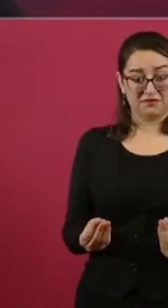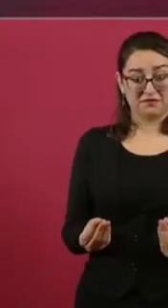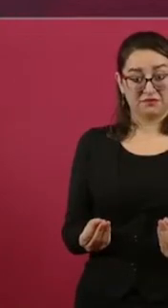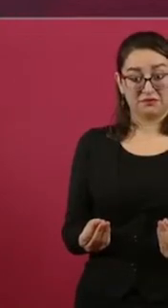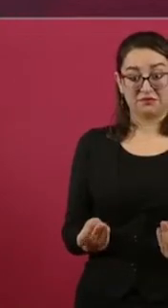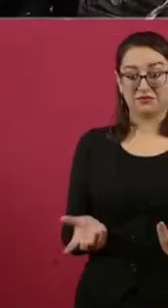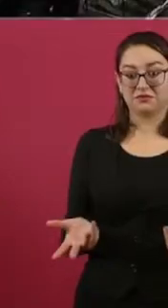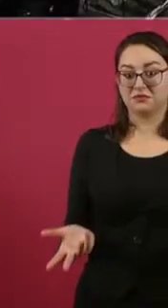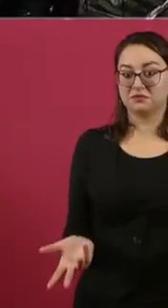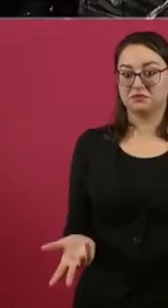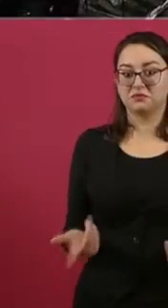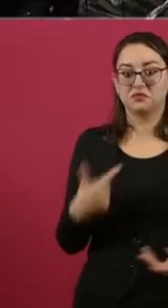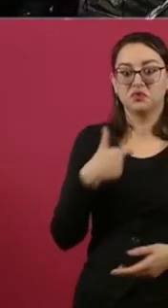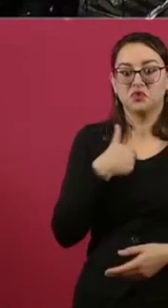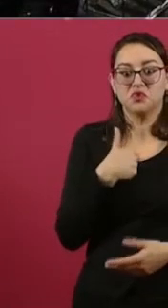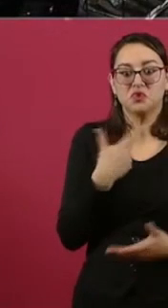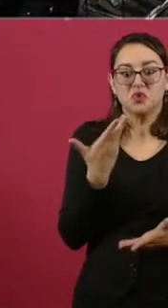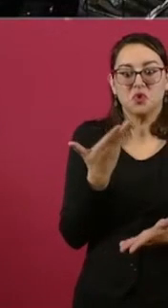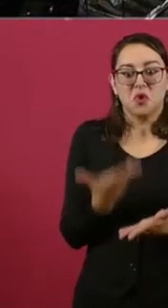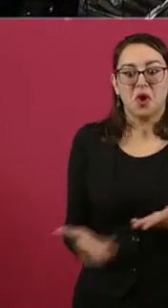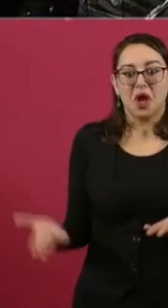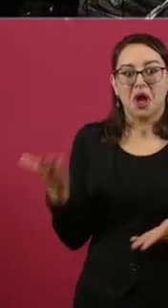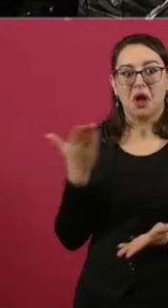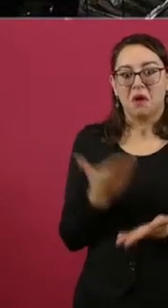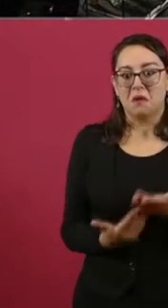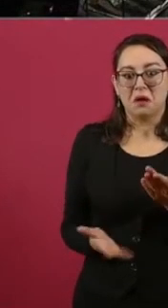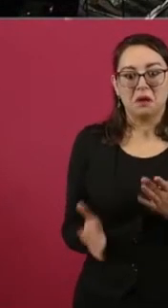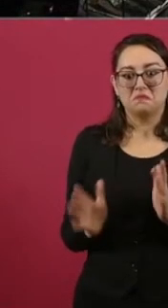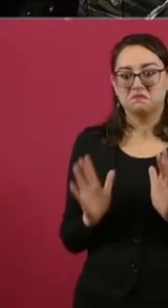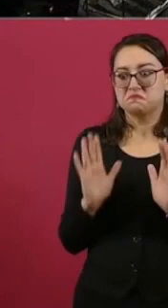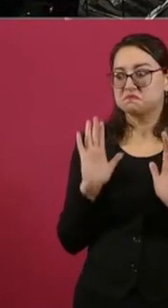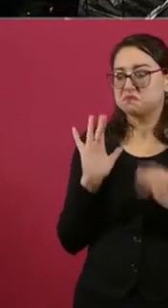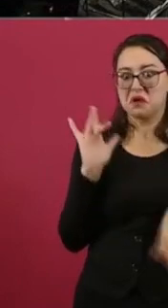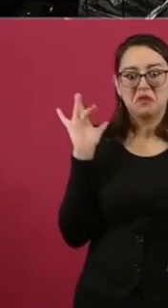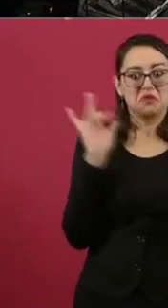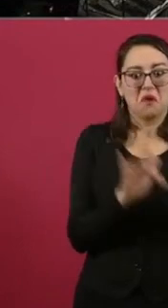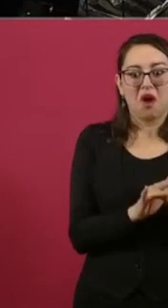Ahora insultan al presidente